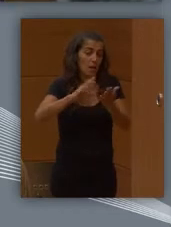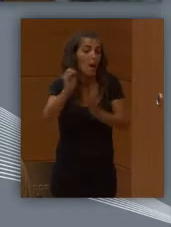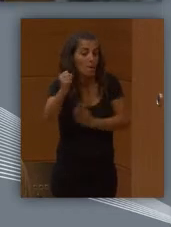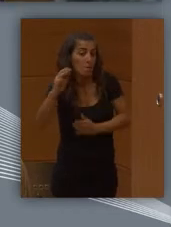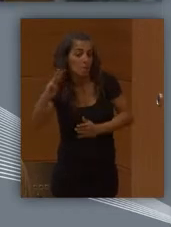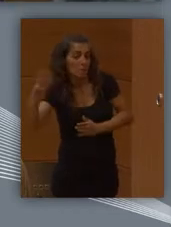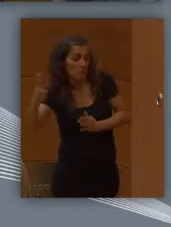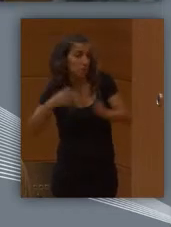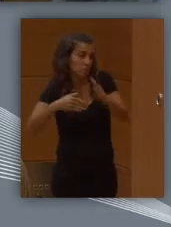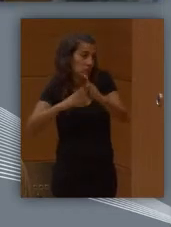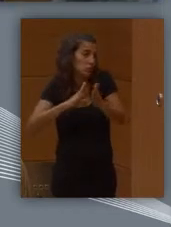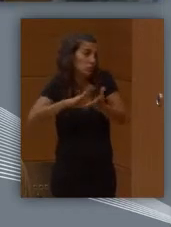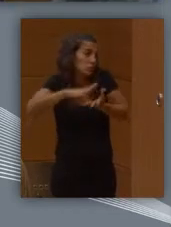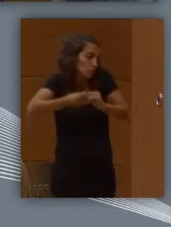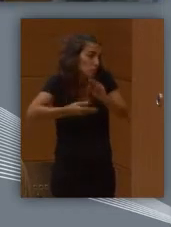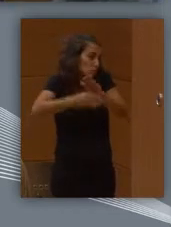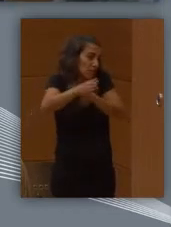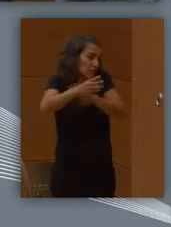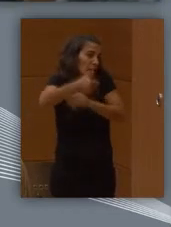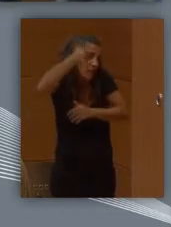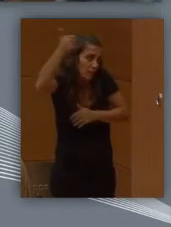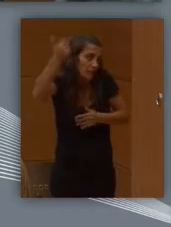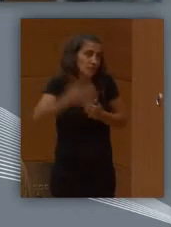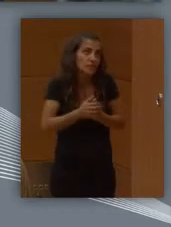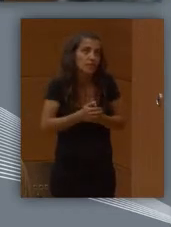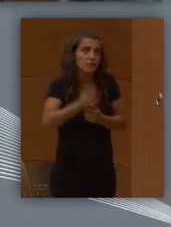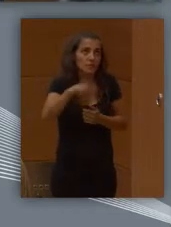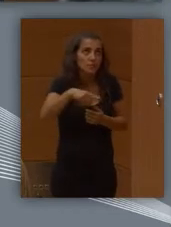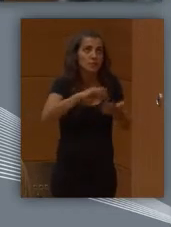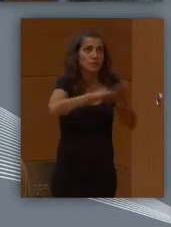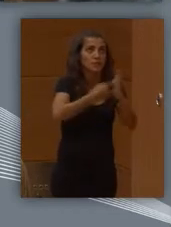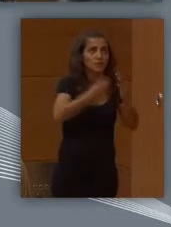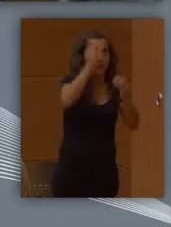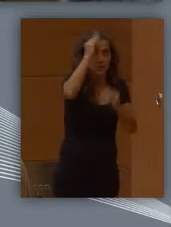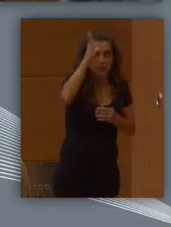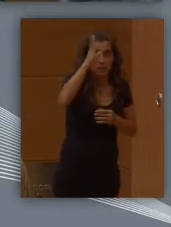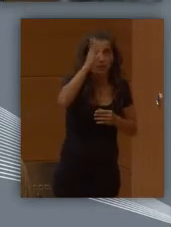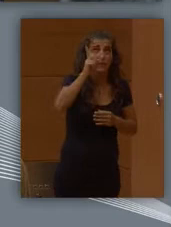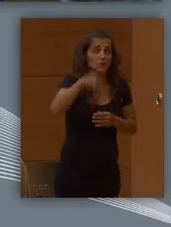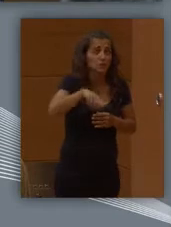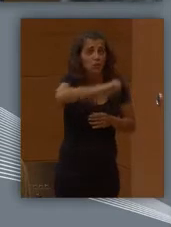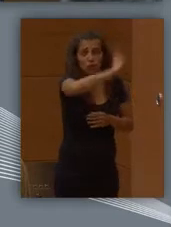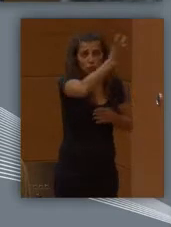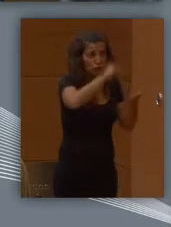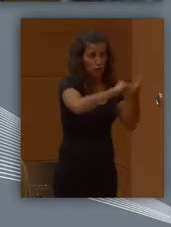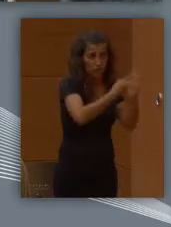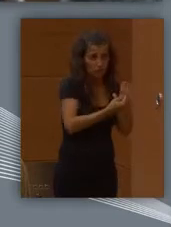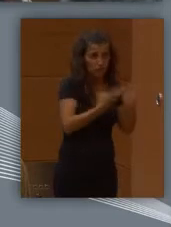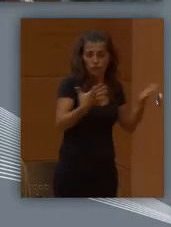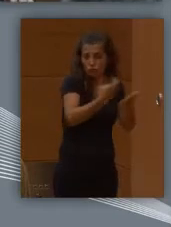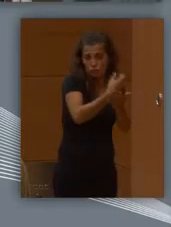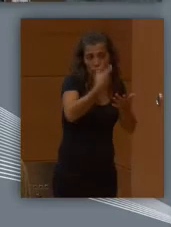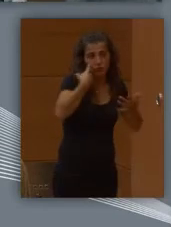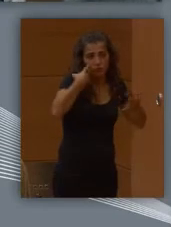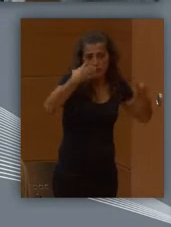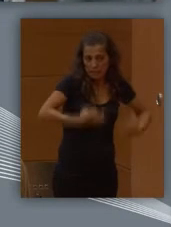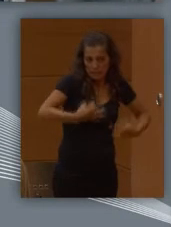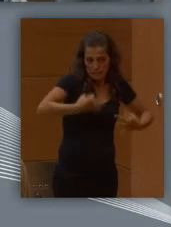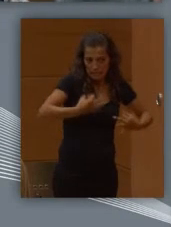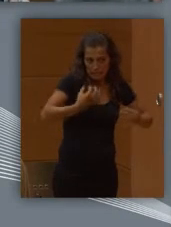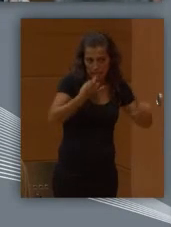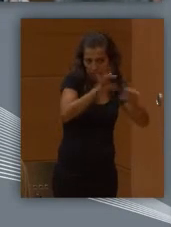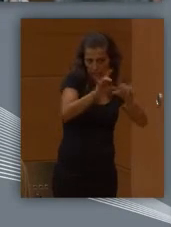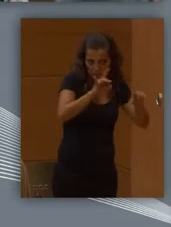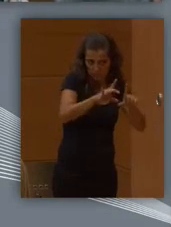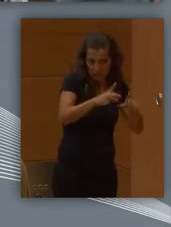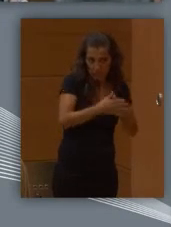También publicamos un sistema de tarjetas inteligentes, bueno, que sería de otro ámbito, y todo ello en tiempo real. Y con